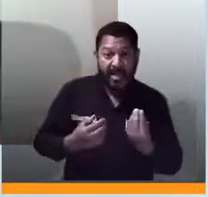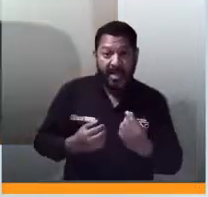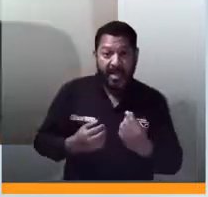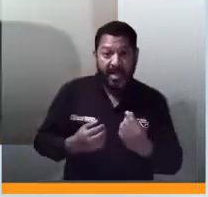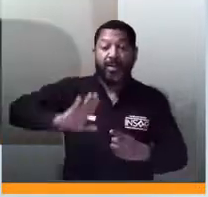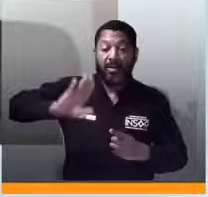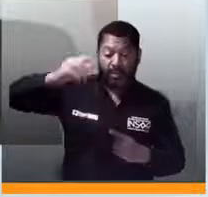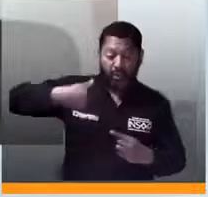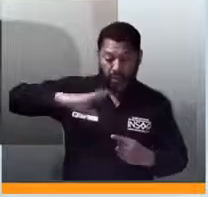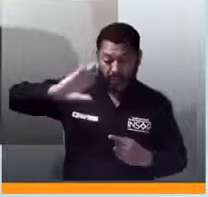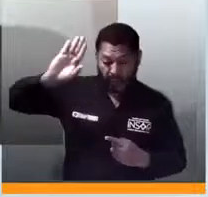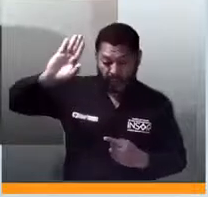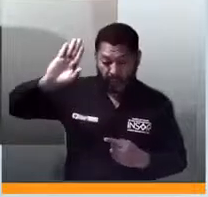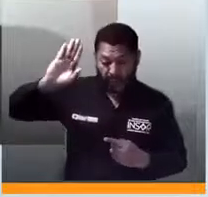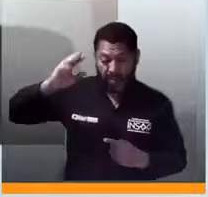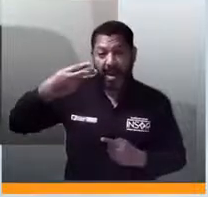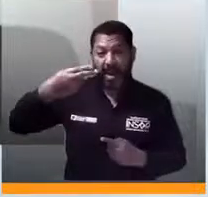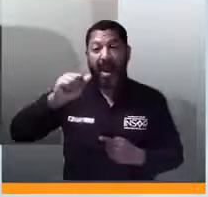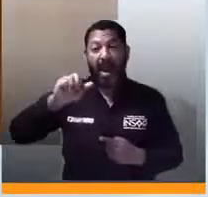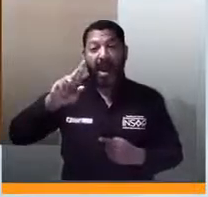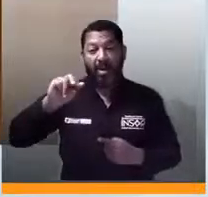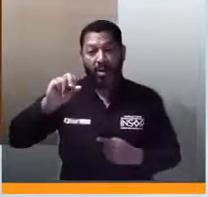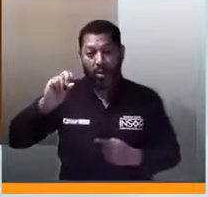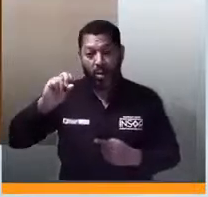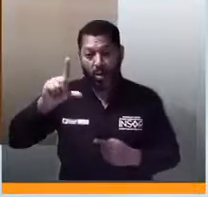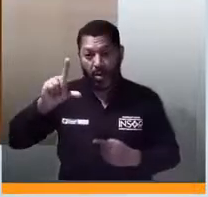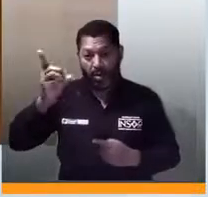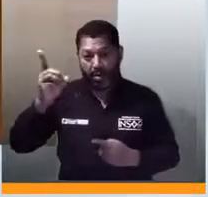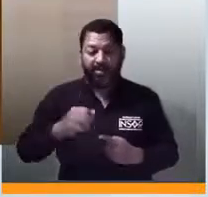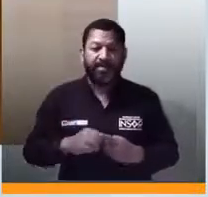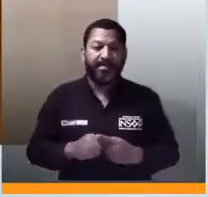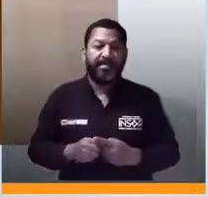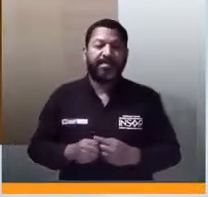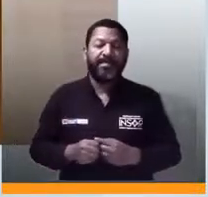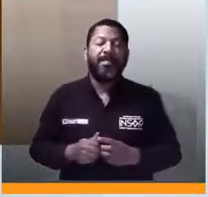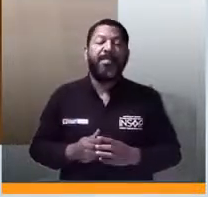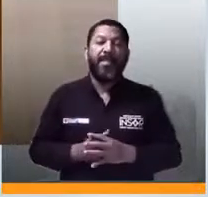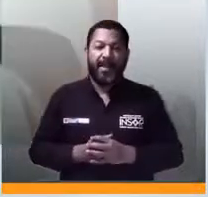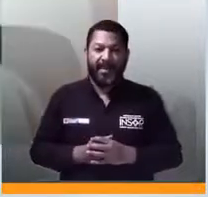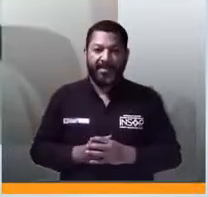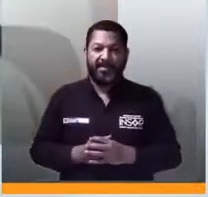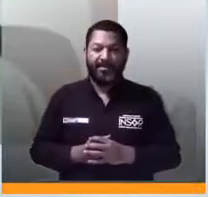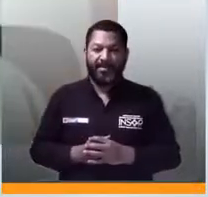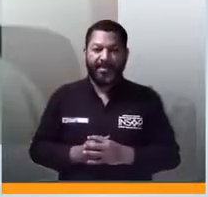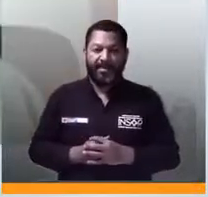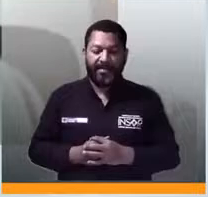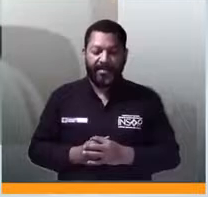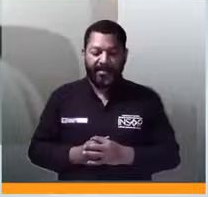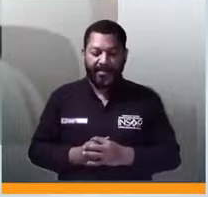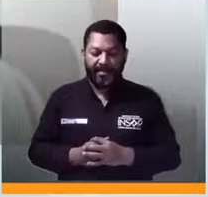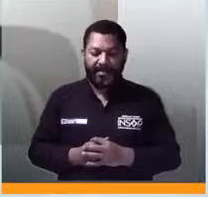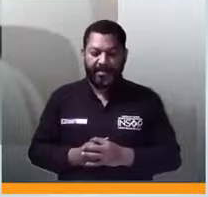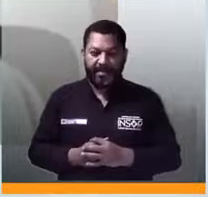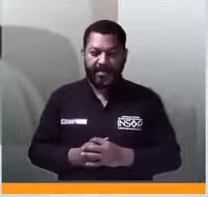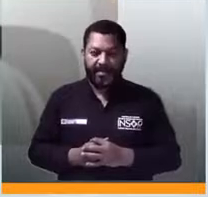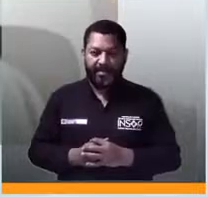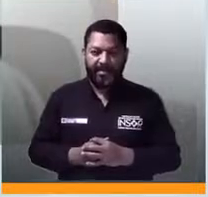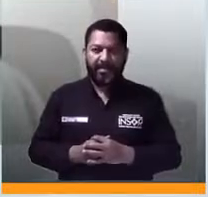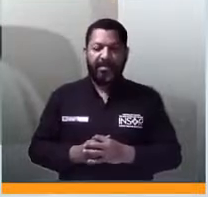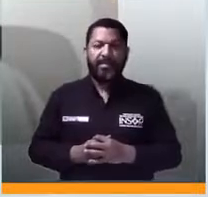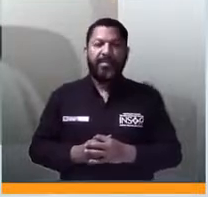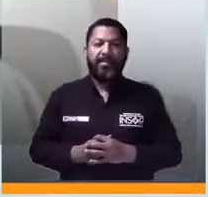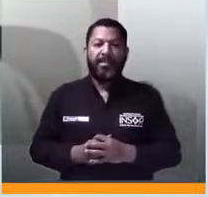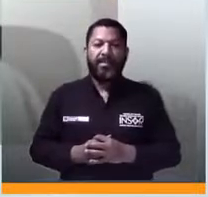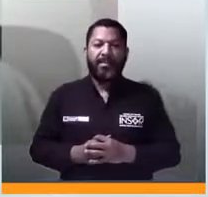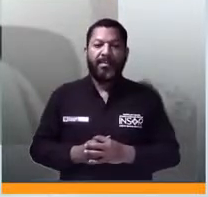Viceministro, yo, Harold. Adelante, padre Harold. No, yo quisiera insistir en